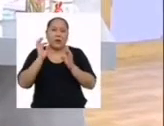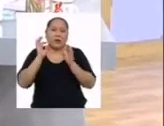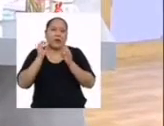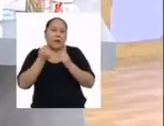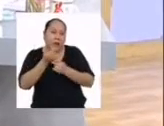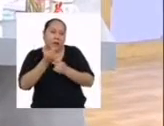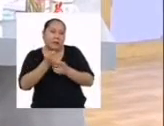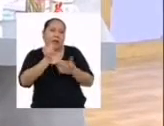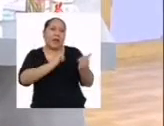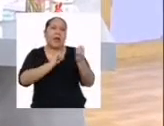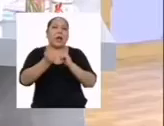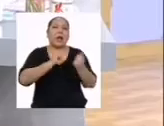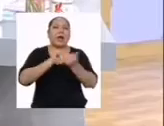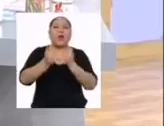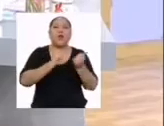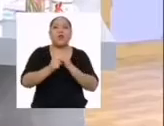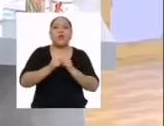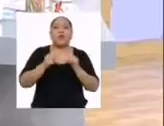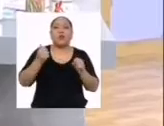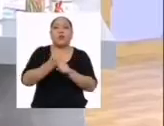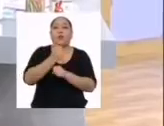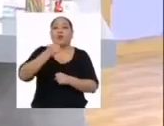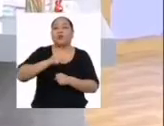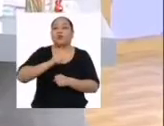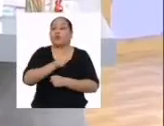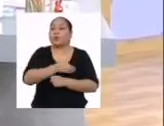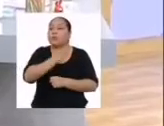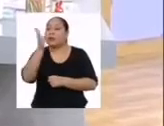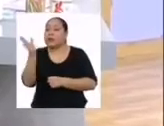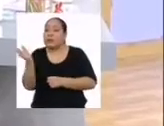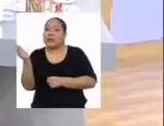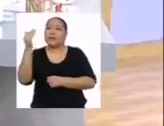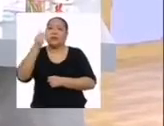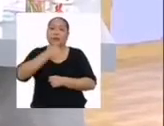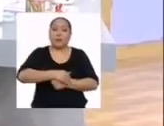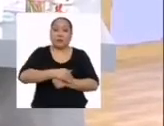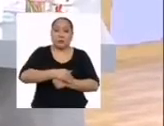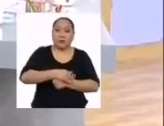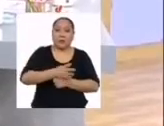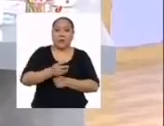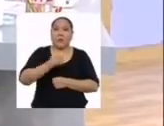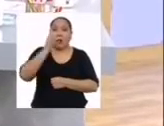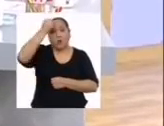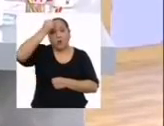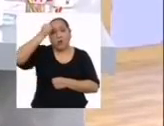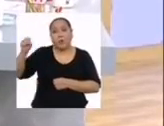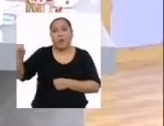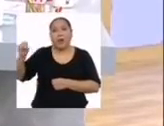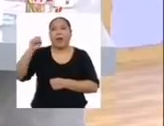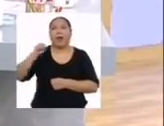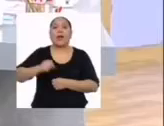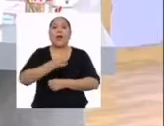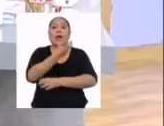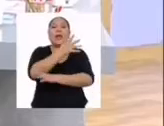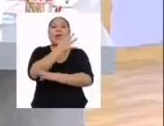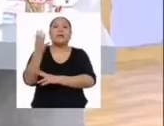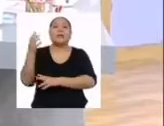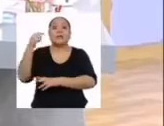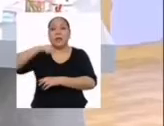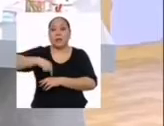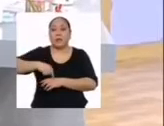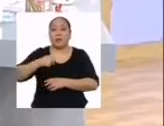ida y vuelta a cualquier región de la selva peruana que podrá canjear para el año 2021? ¡Uy! ¡Un viaje! ¡Qué